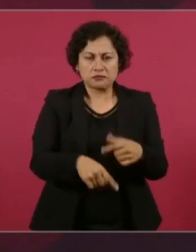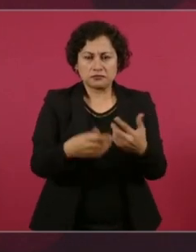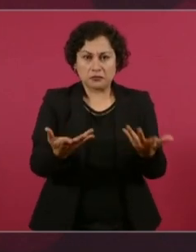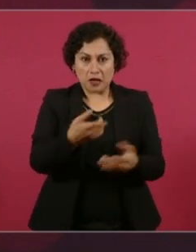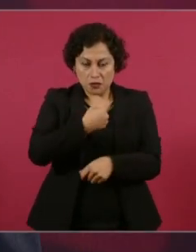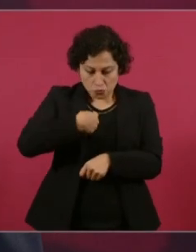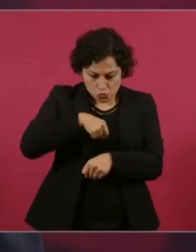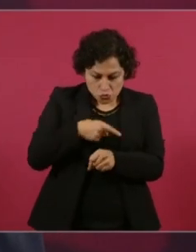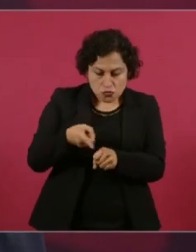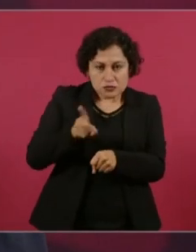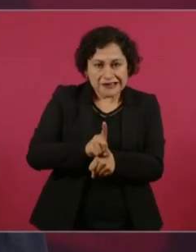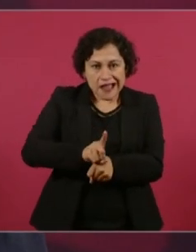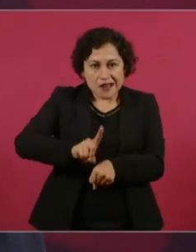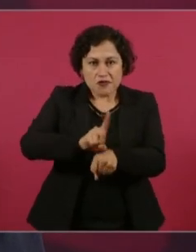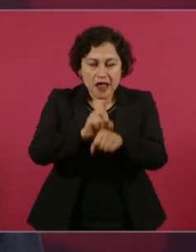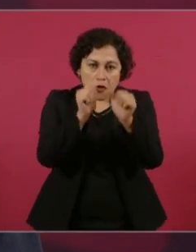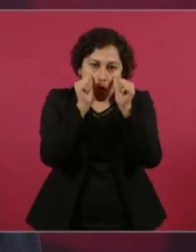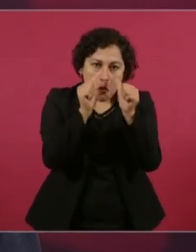las campañas